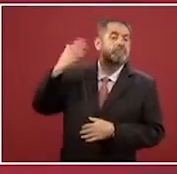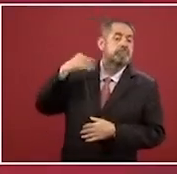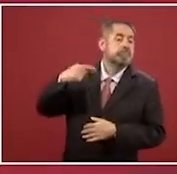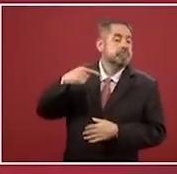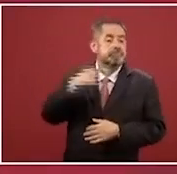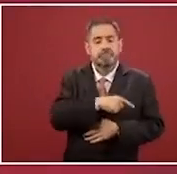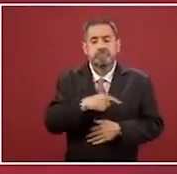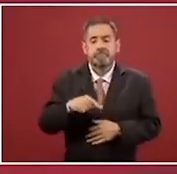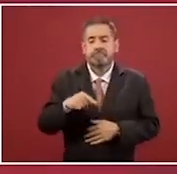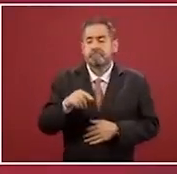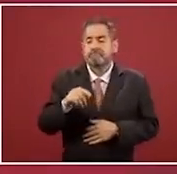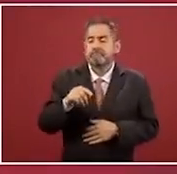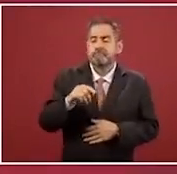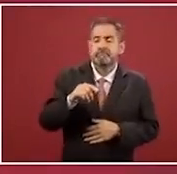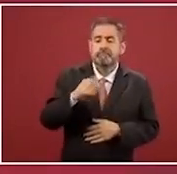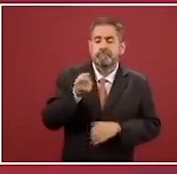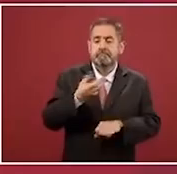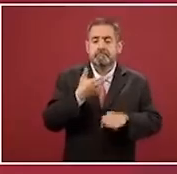ahora